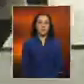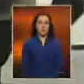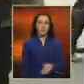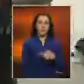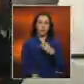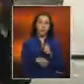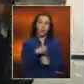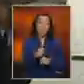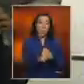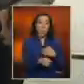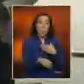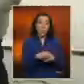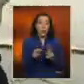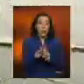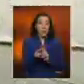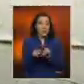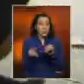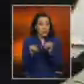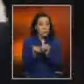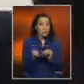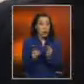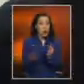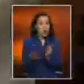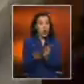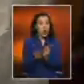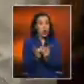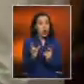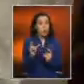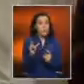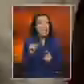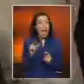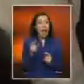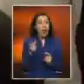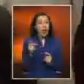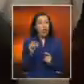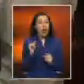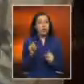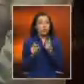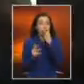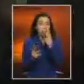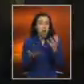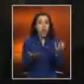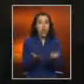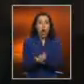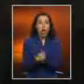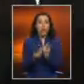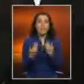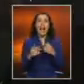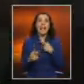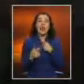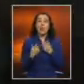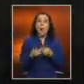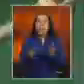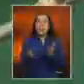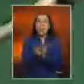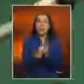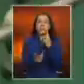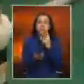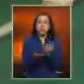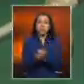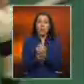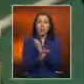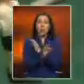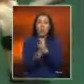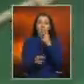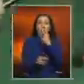Después de varios años de aplicar este método, el colegio Lucila Godoy exhibe logros que ya quisiera cualquier establecimiento. Jamás hemos